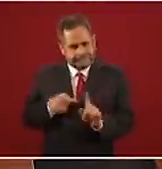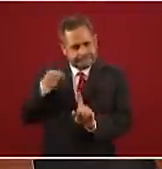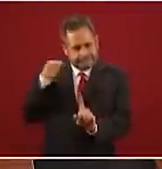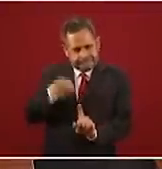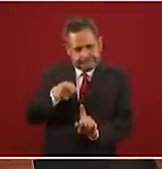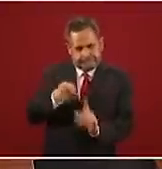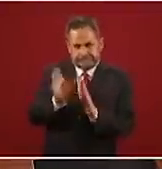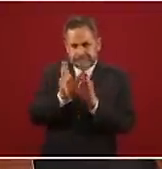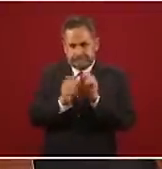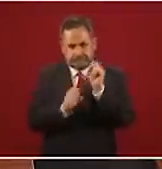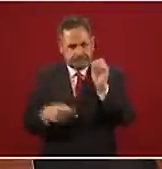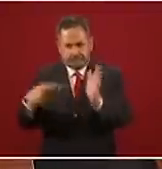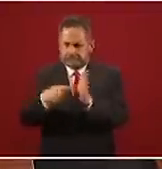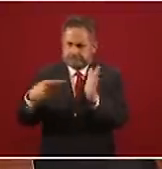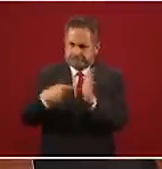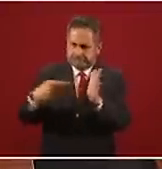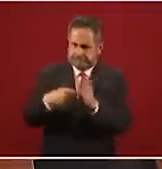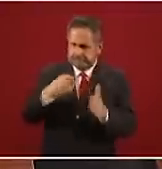es con la Constitución.